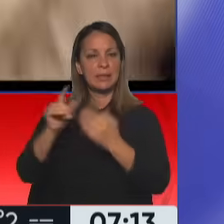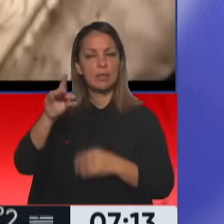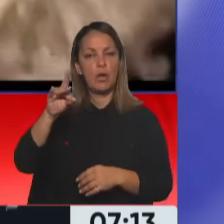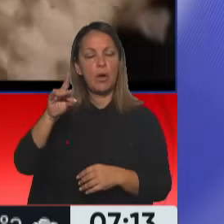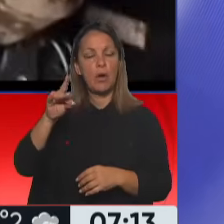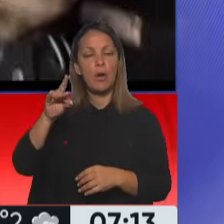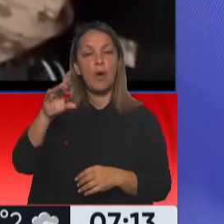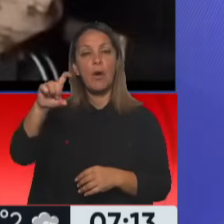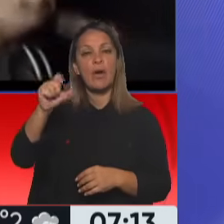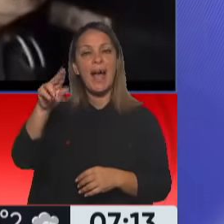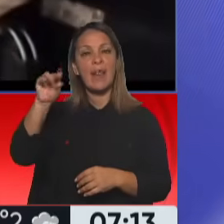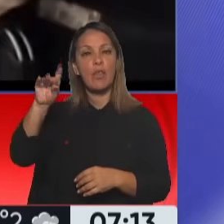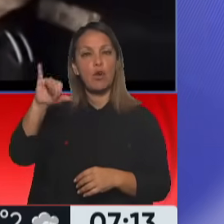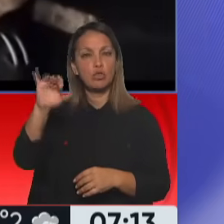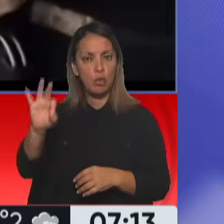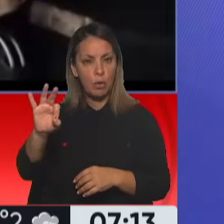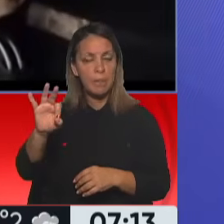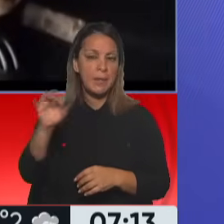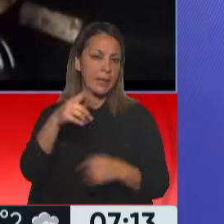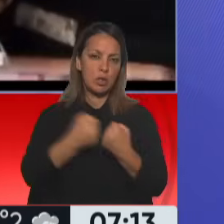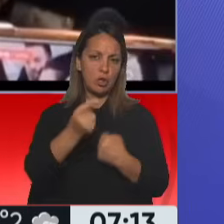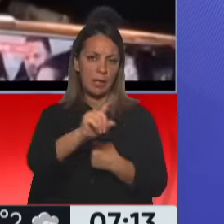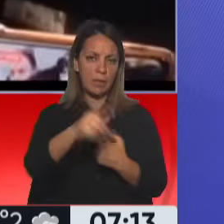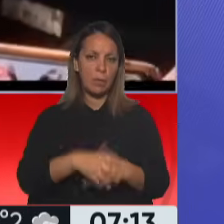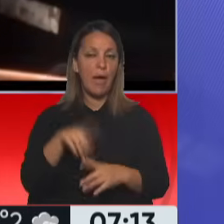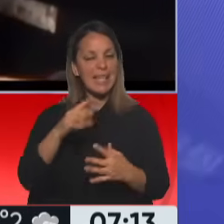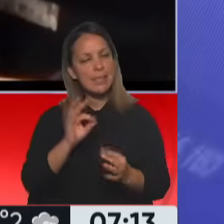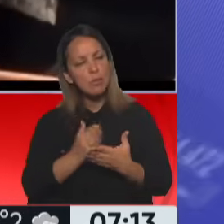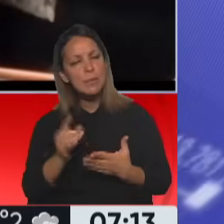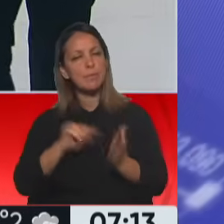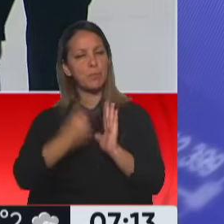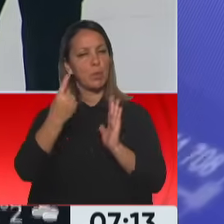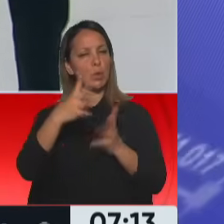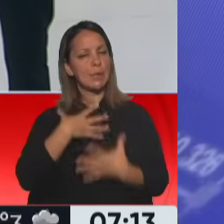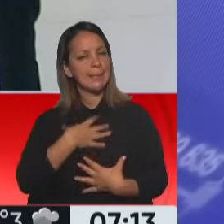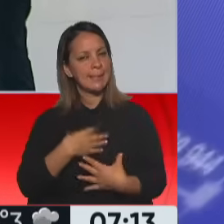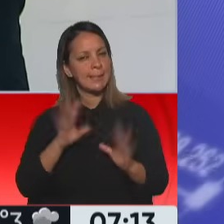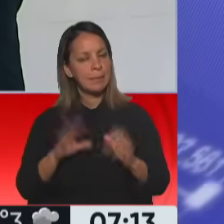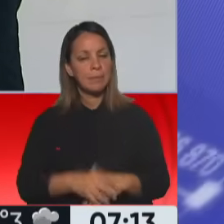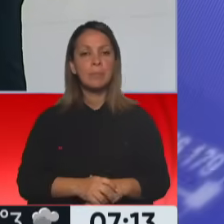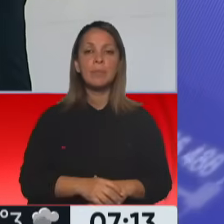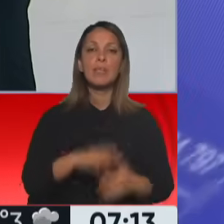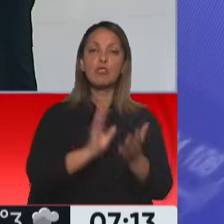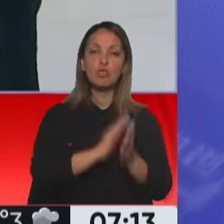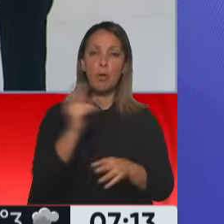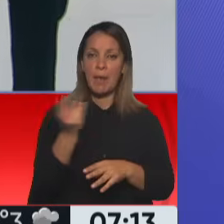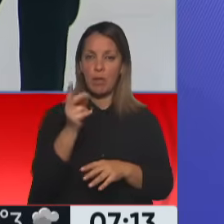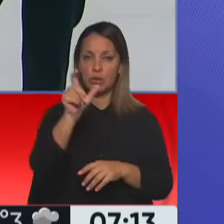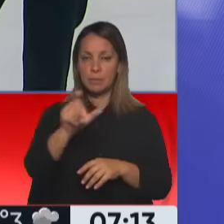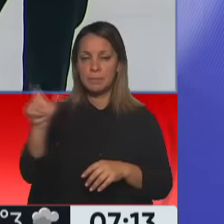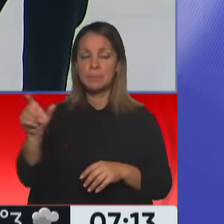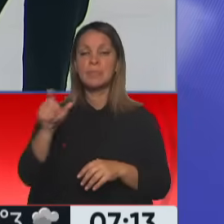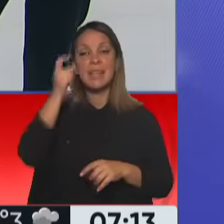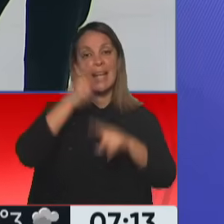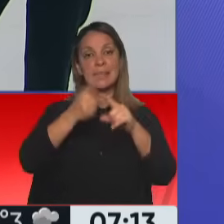otras absoluciones. Así que en ese sentido sí hay un sabor amargo. Doctora, puntualmente por las absoluciones a las que usted hace referencia, la del exministro